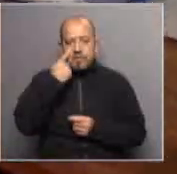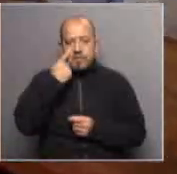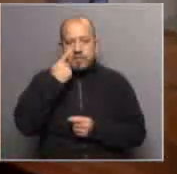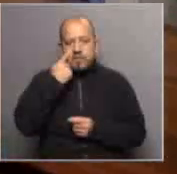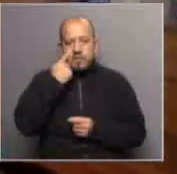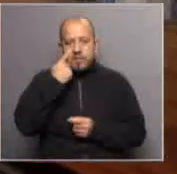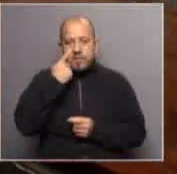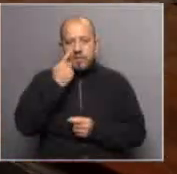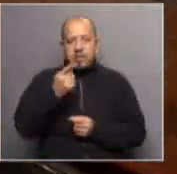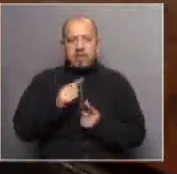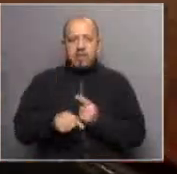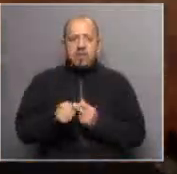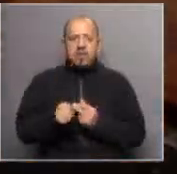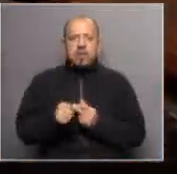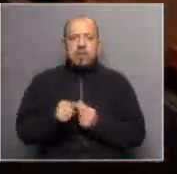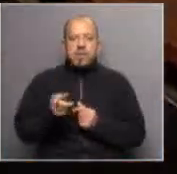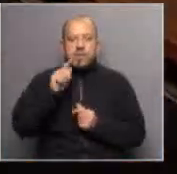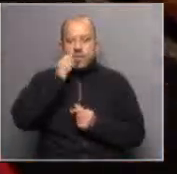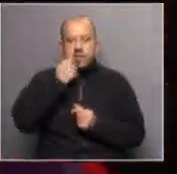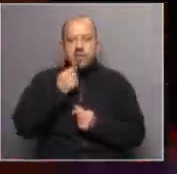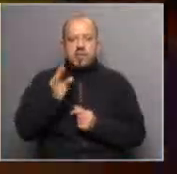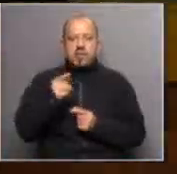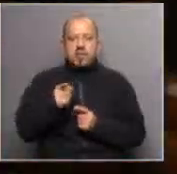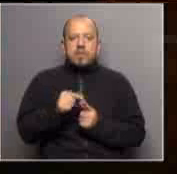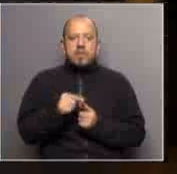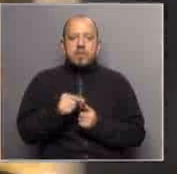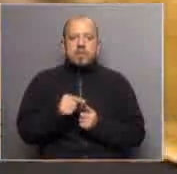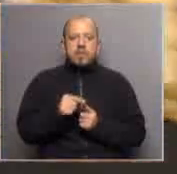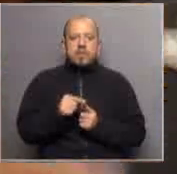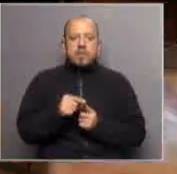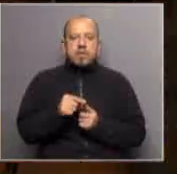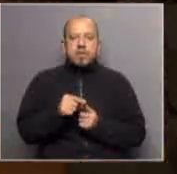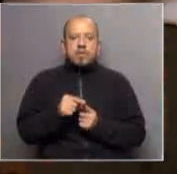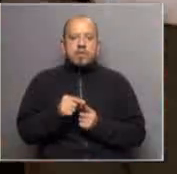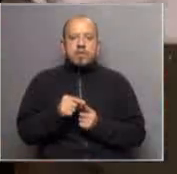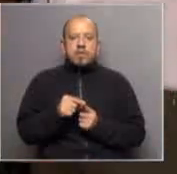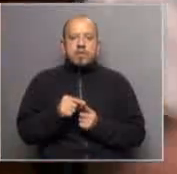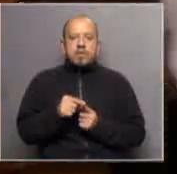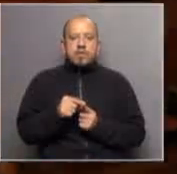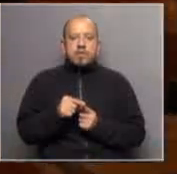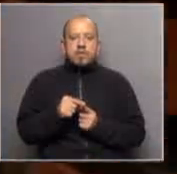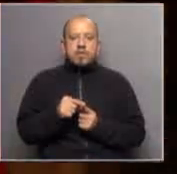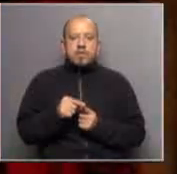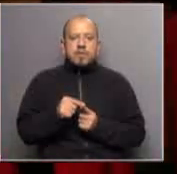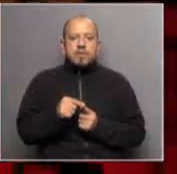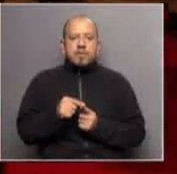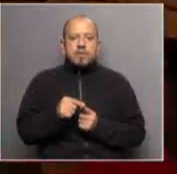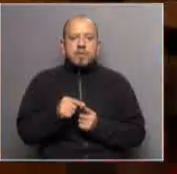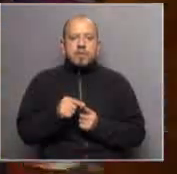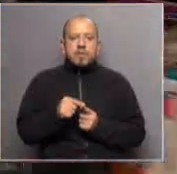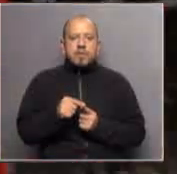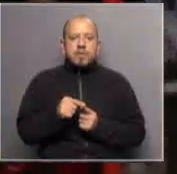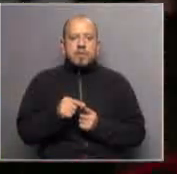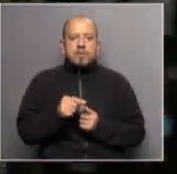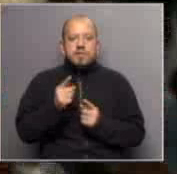Germán. Arriba, querido, delicioso todo, gracias. Nos vamos acá con una imagen de... Qué lindo, mirar desde la puerta del